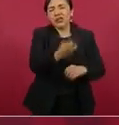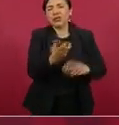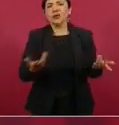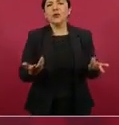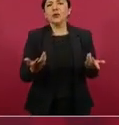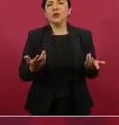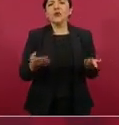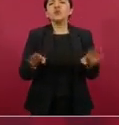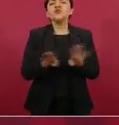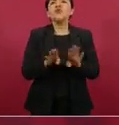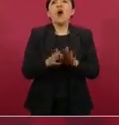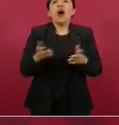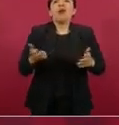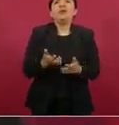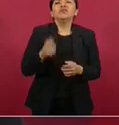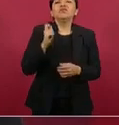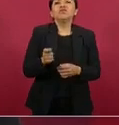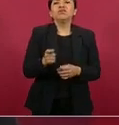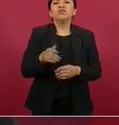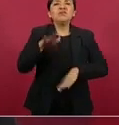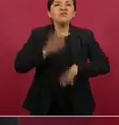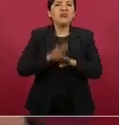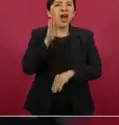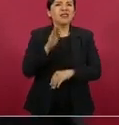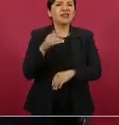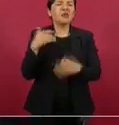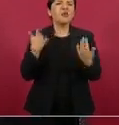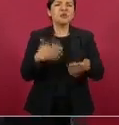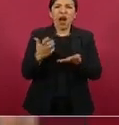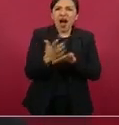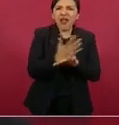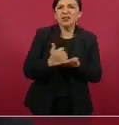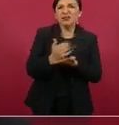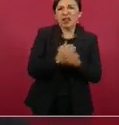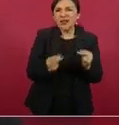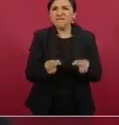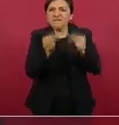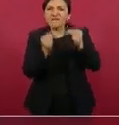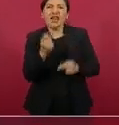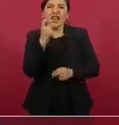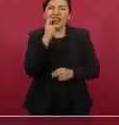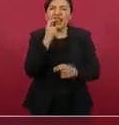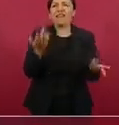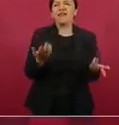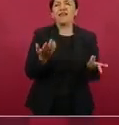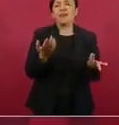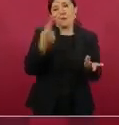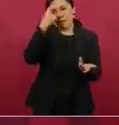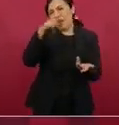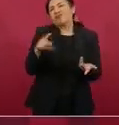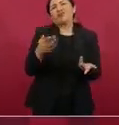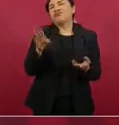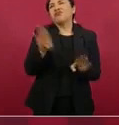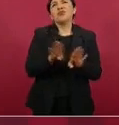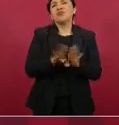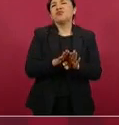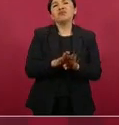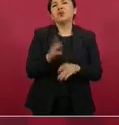para hacer jugosos negocios, para lucrar.